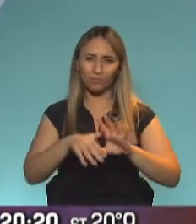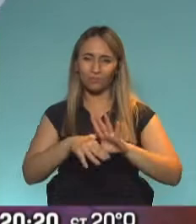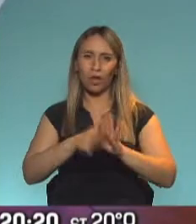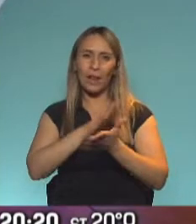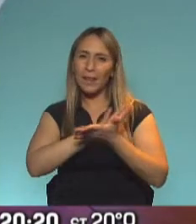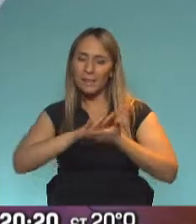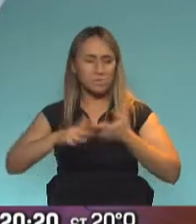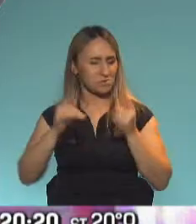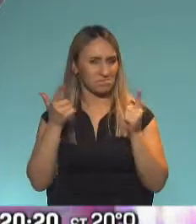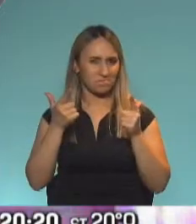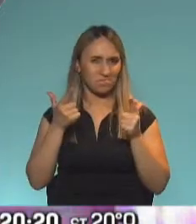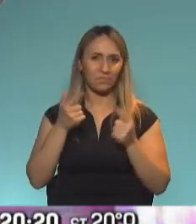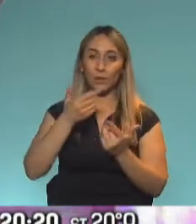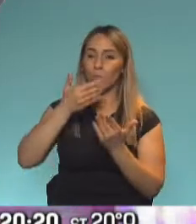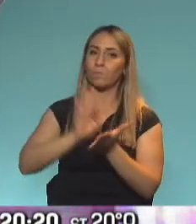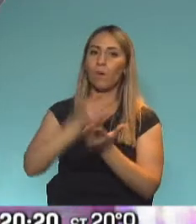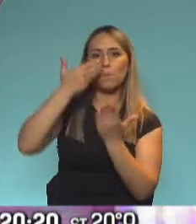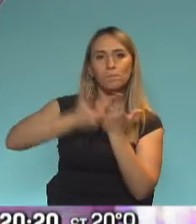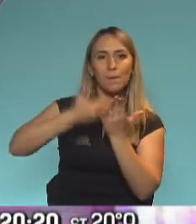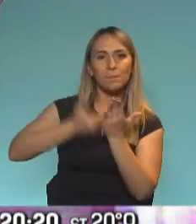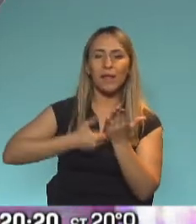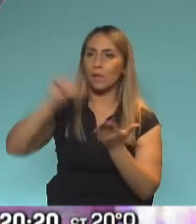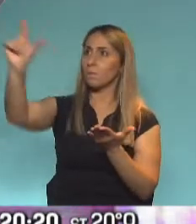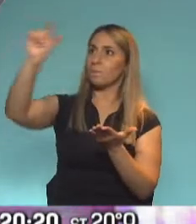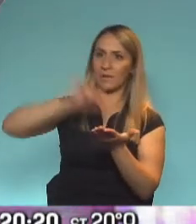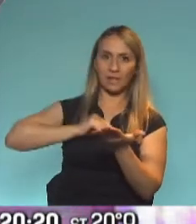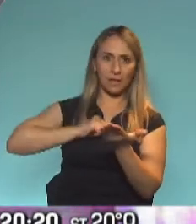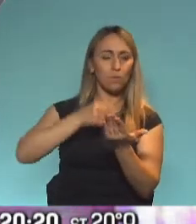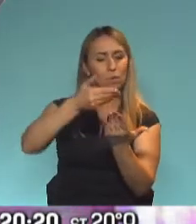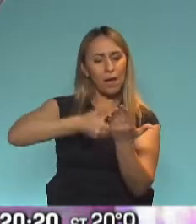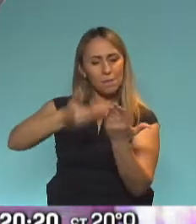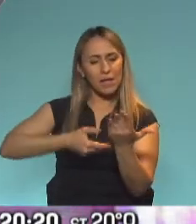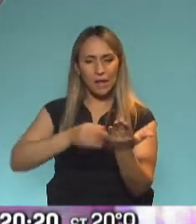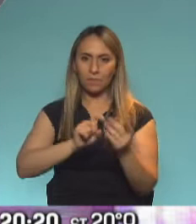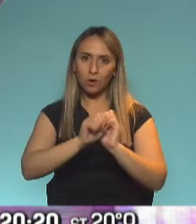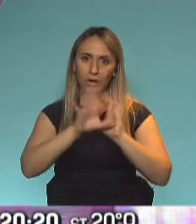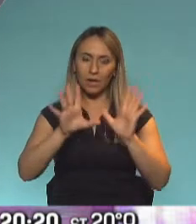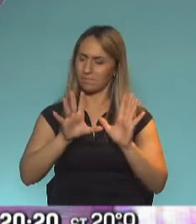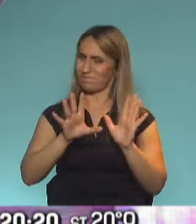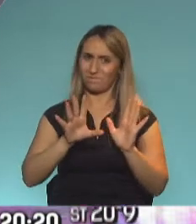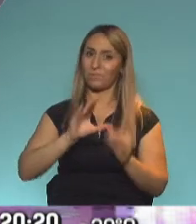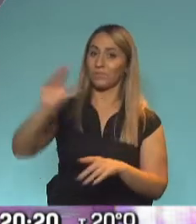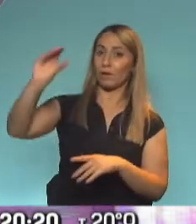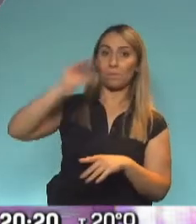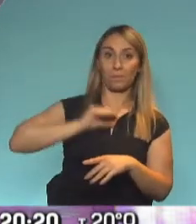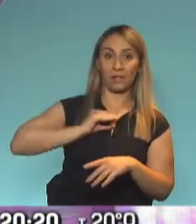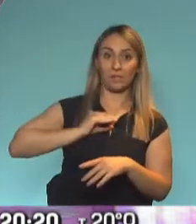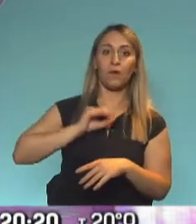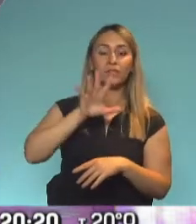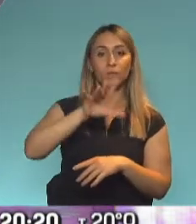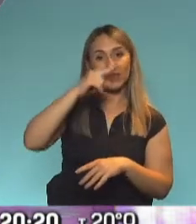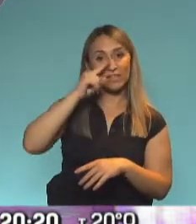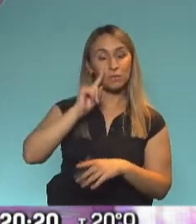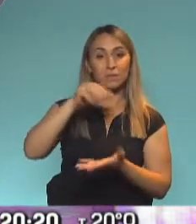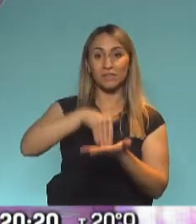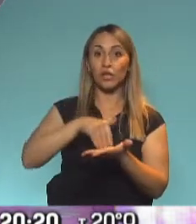manera sencilla, estaba flojo de papeles. ¿Por qué? Porque se otorgó una cantidad de plata, estamos hablando de 57.000 millones de